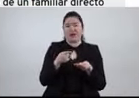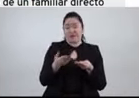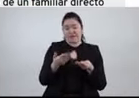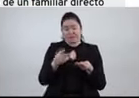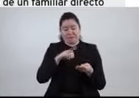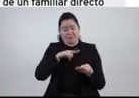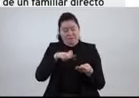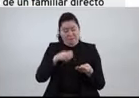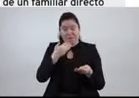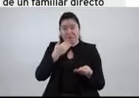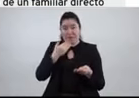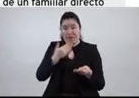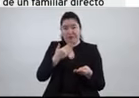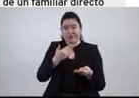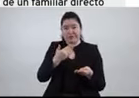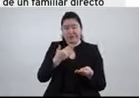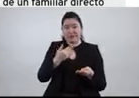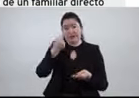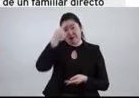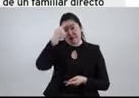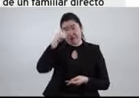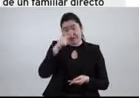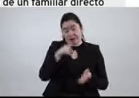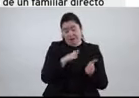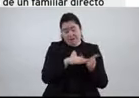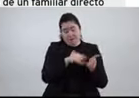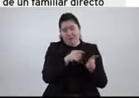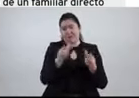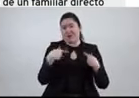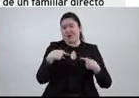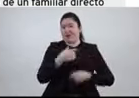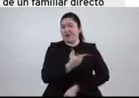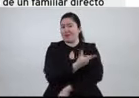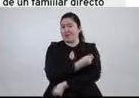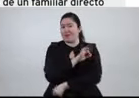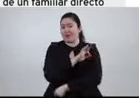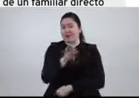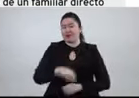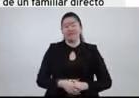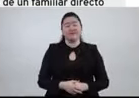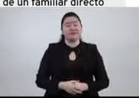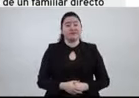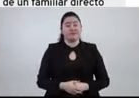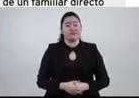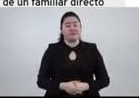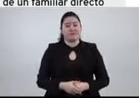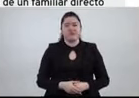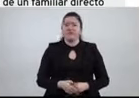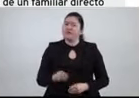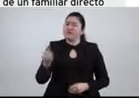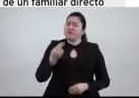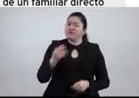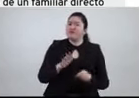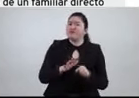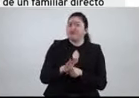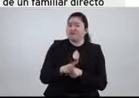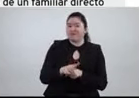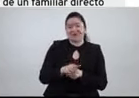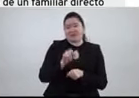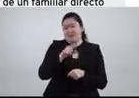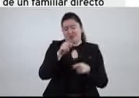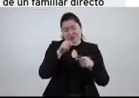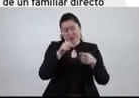la elegibilidad de los posibles vacunados. ¿Qué se necesita? Cumplir con los